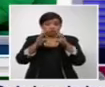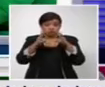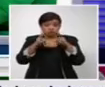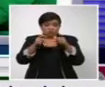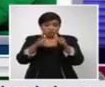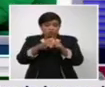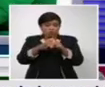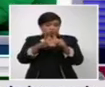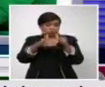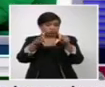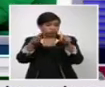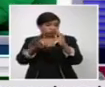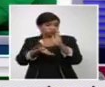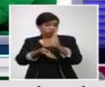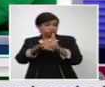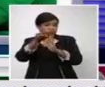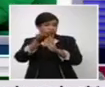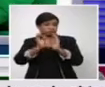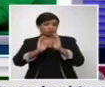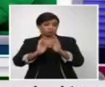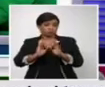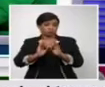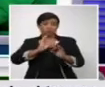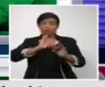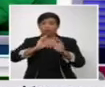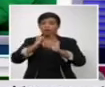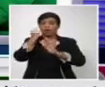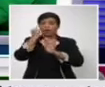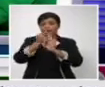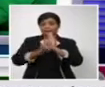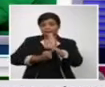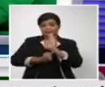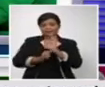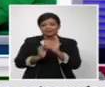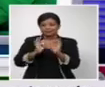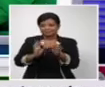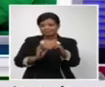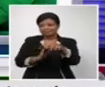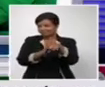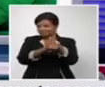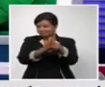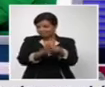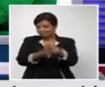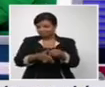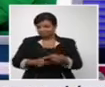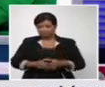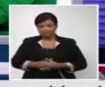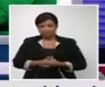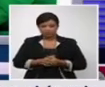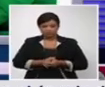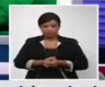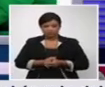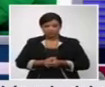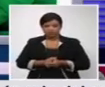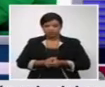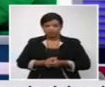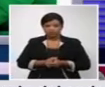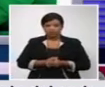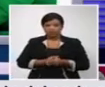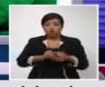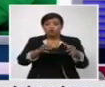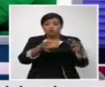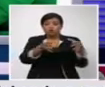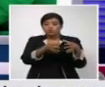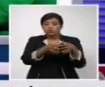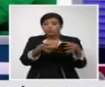elevado, en correspondencia con la característica de esta enfermedad. Por grupos de